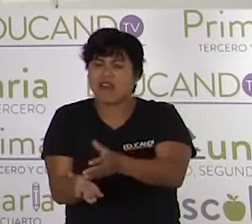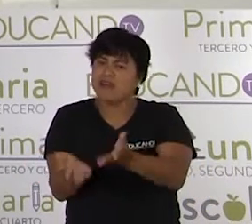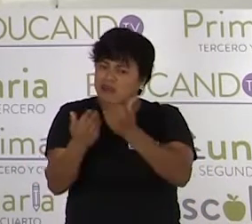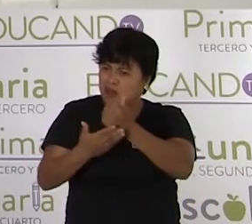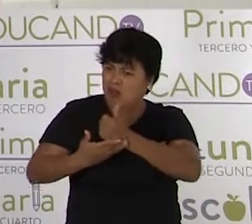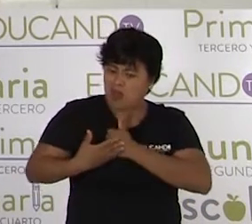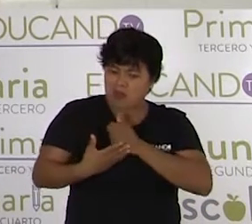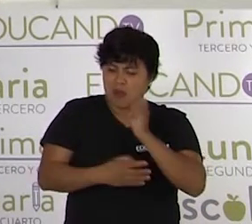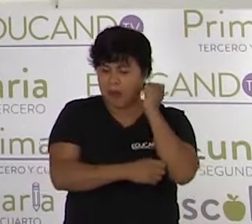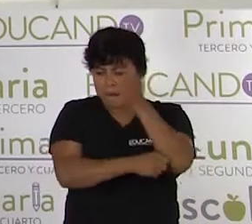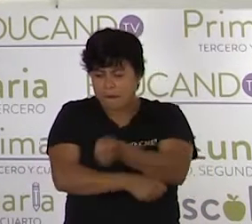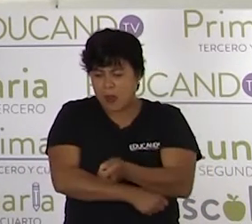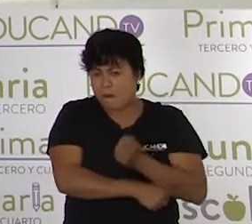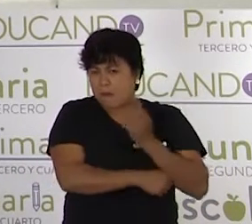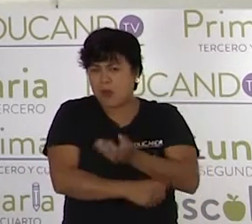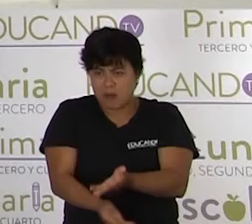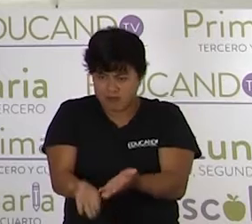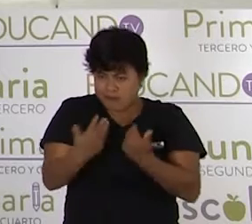hacha.